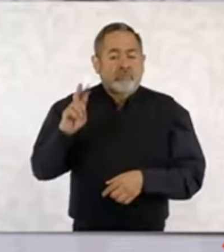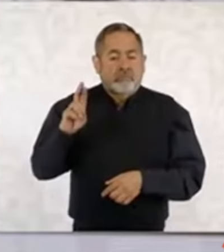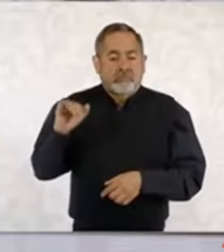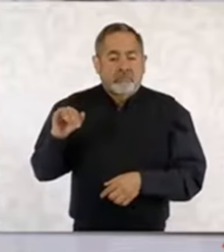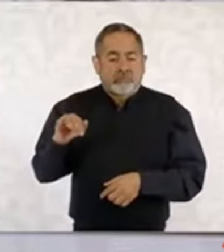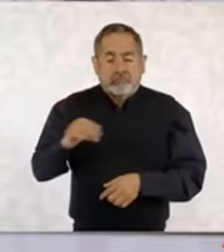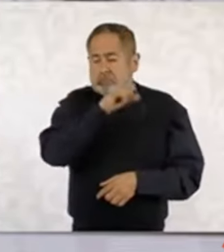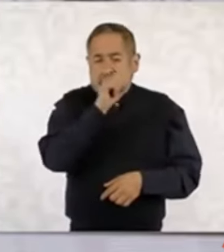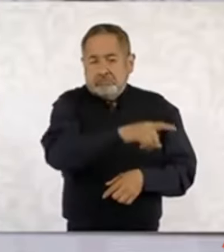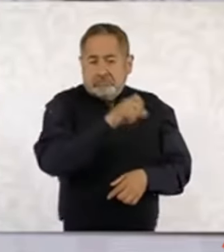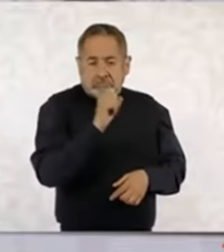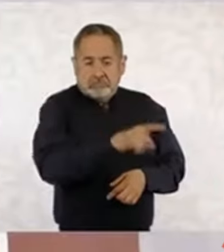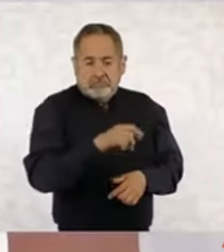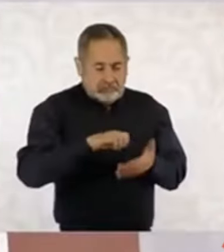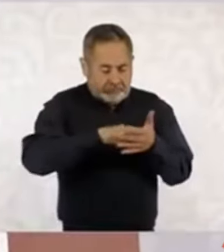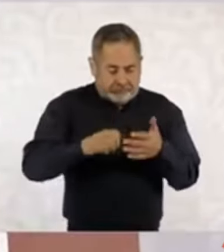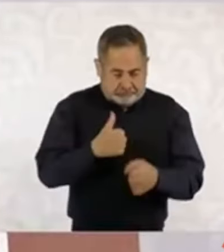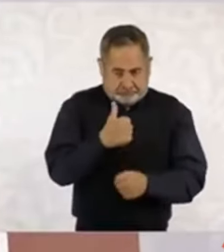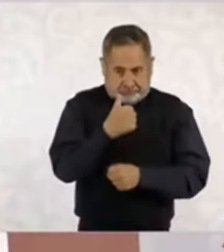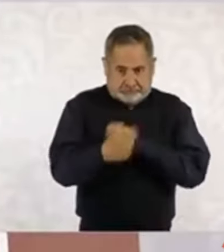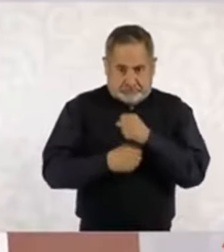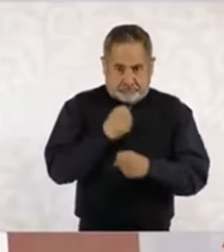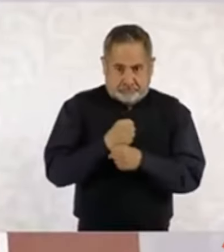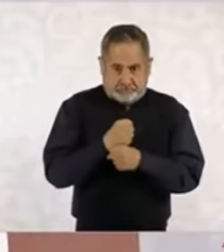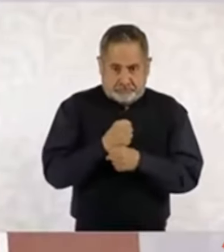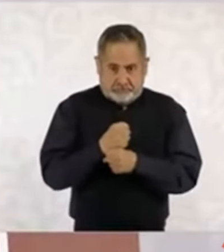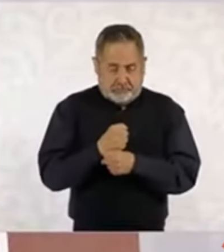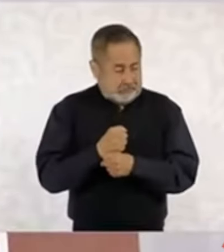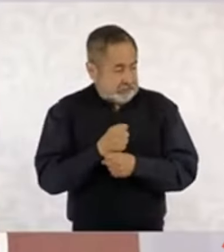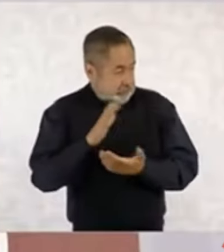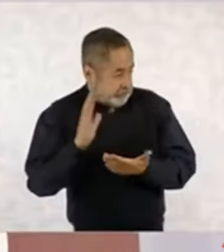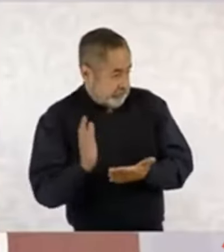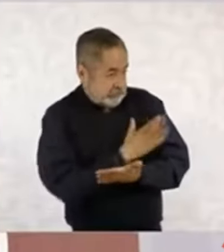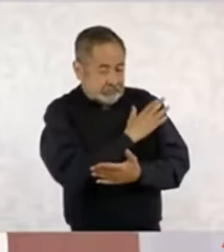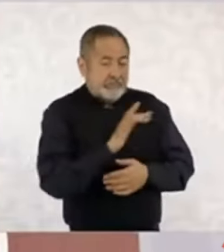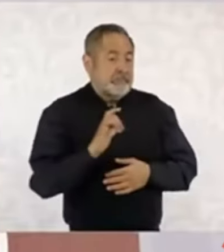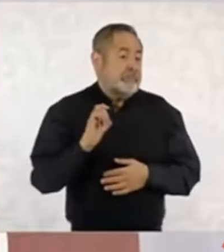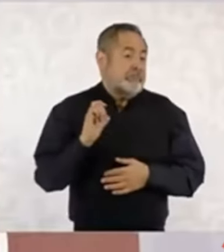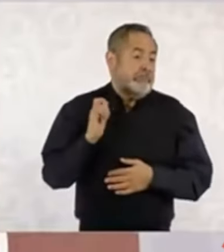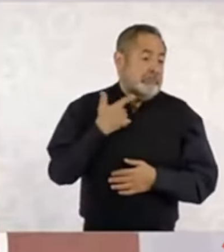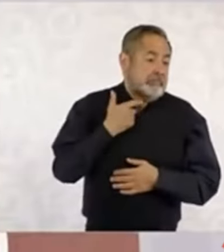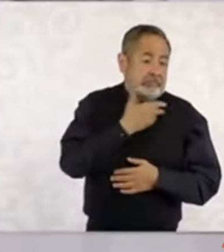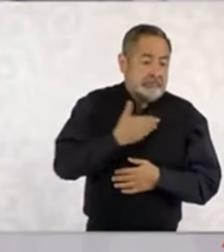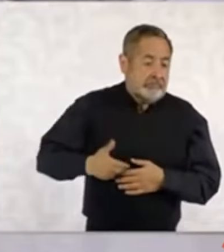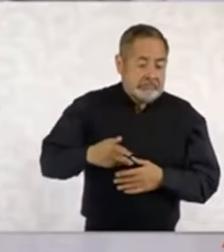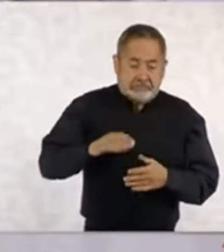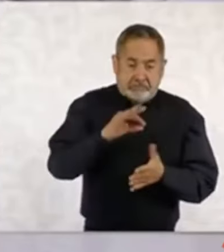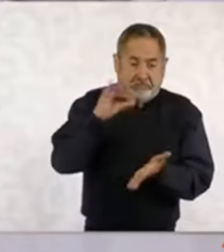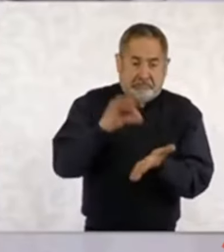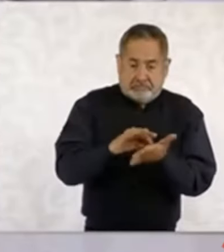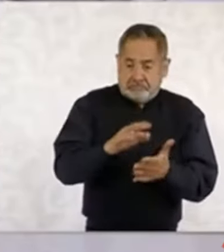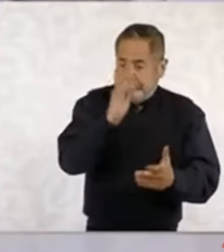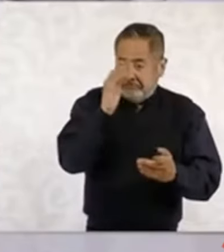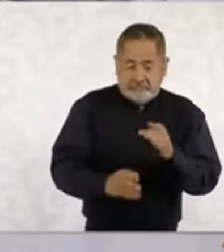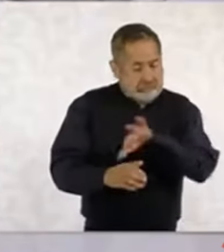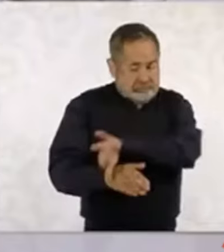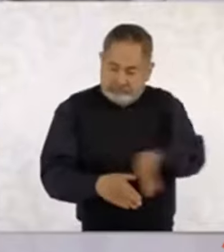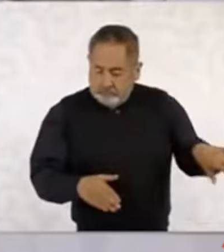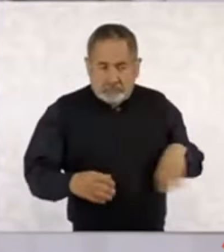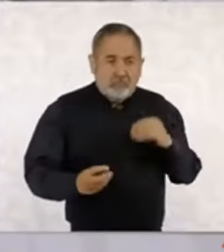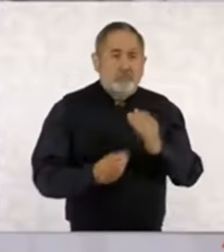Cada sexenio que llegaba, estaba prohibido hablar del expresidente, porque imagínense. No, el objetivo